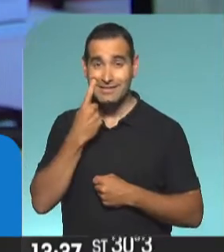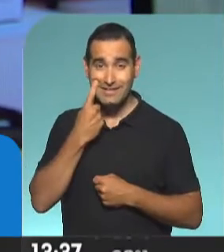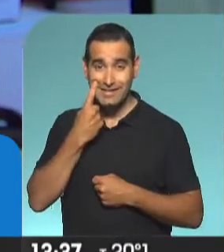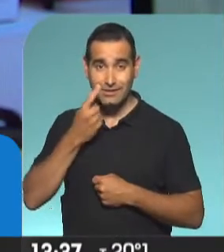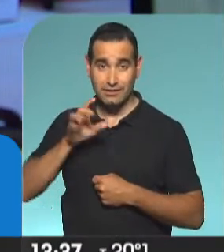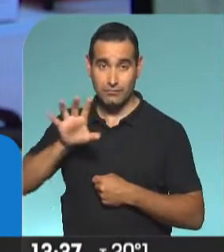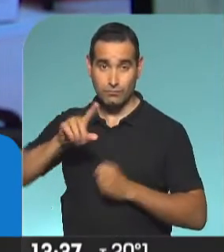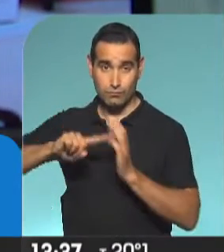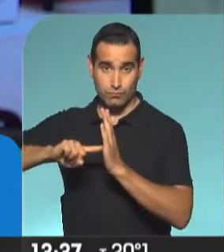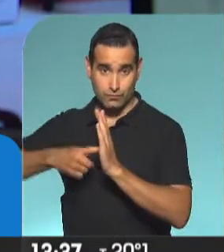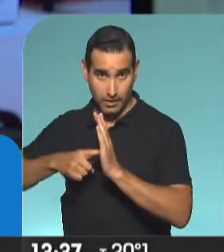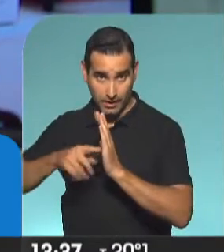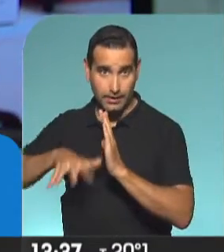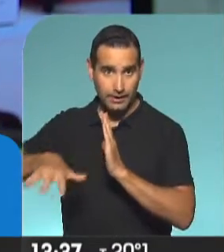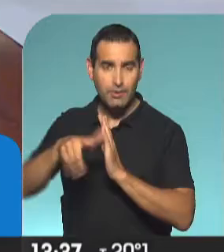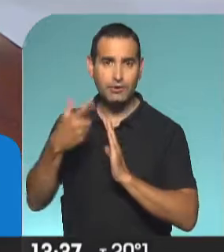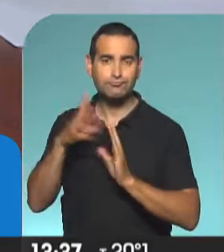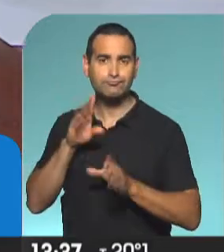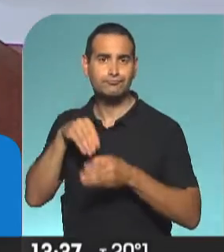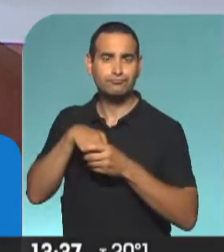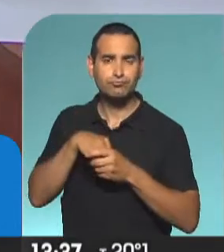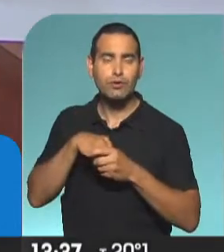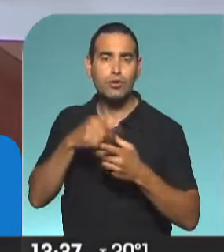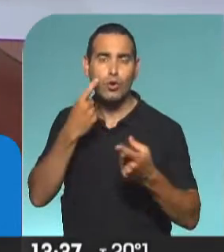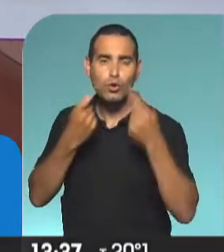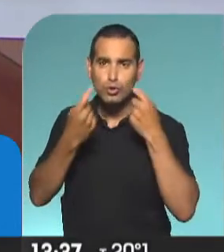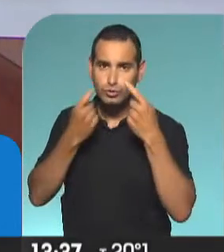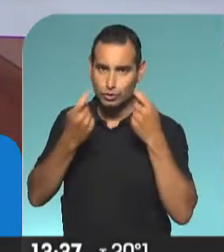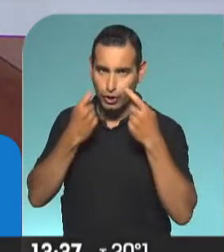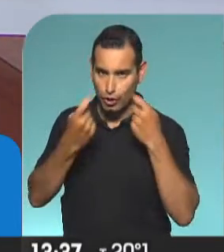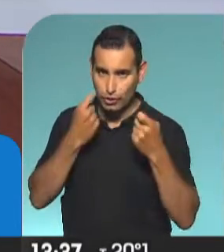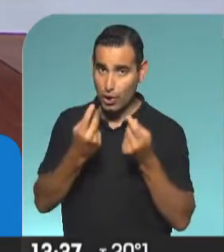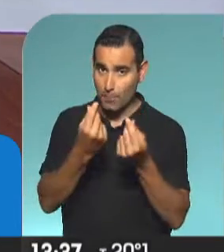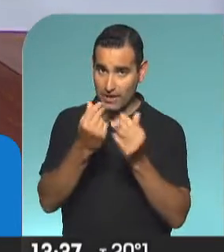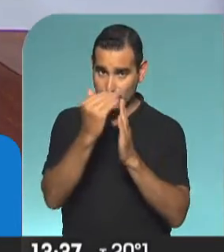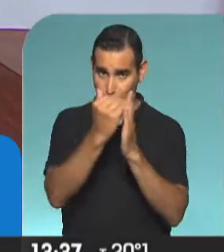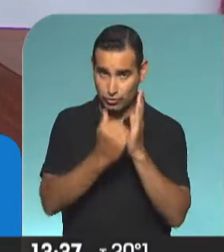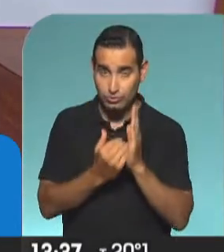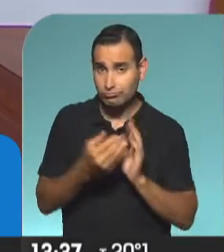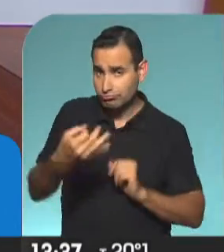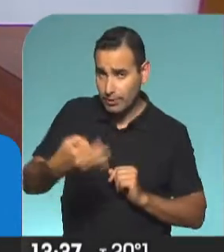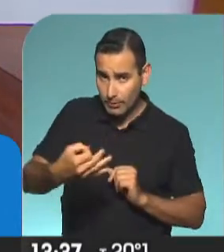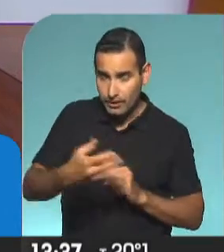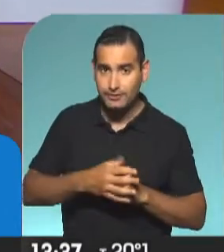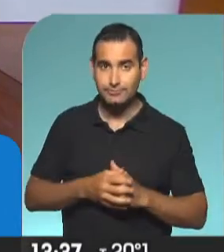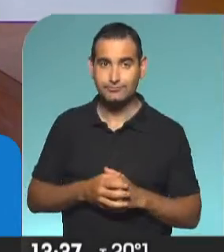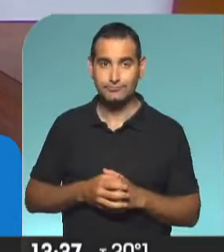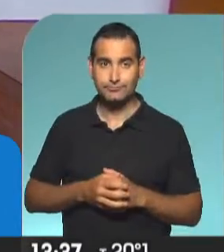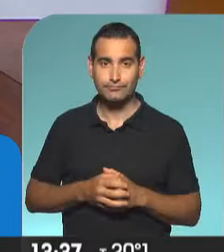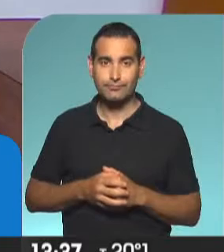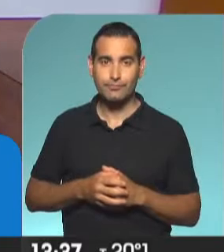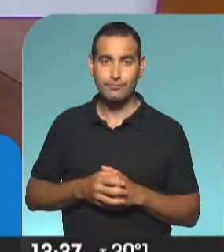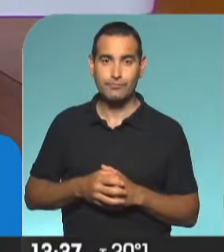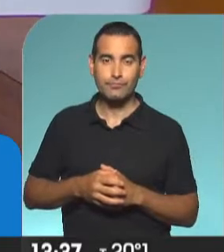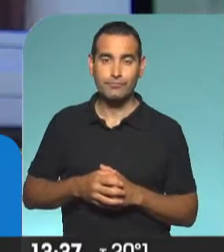buenos aires para que participen en el control de las medidas de precio que se está dando está muy bien cuando a partir del gobierno